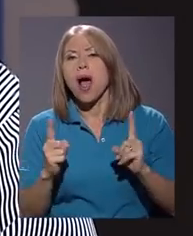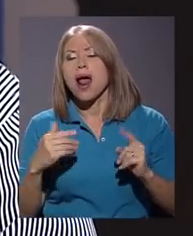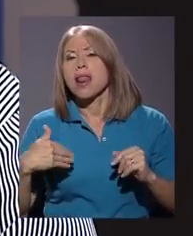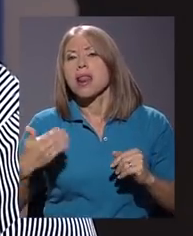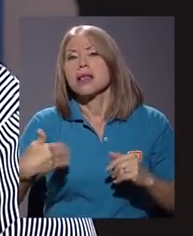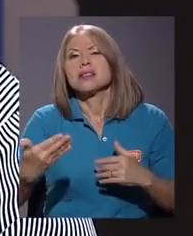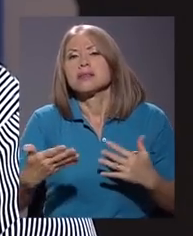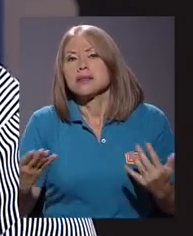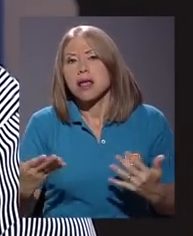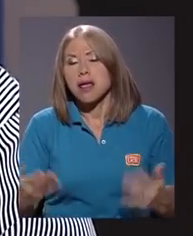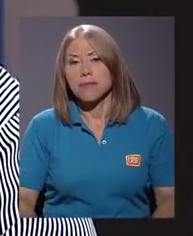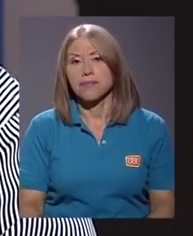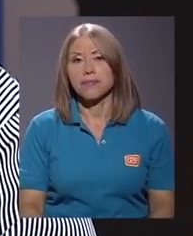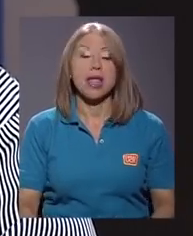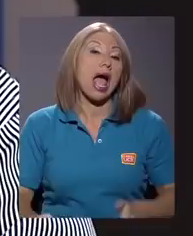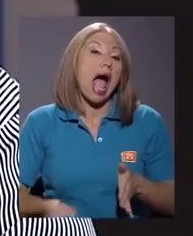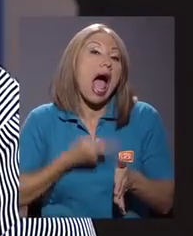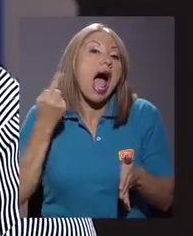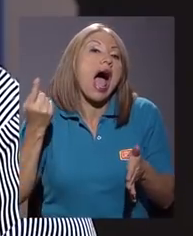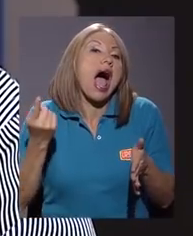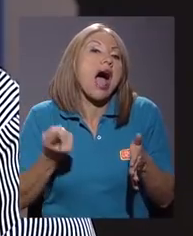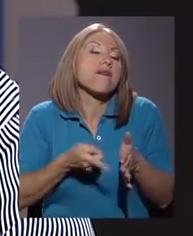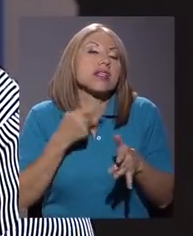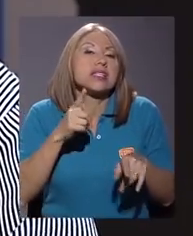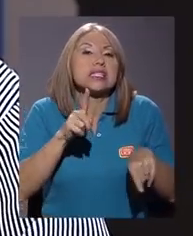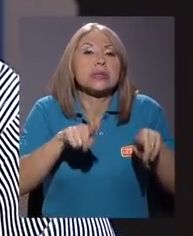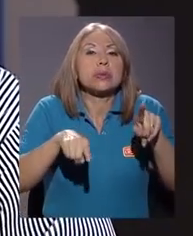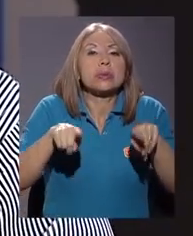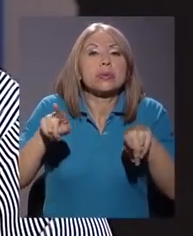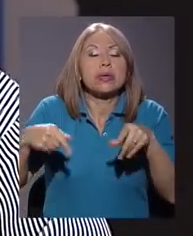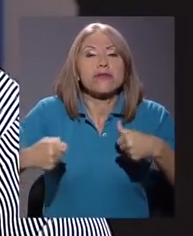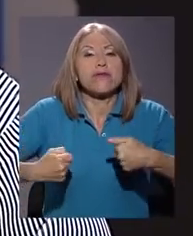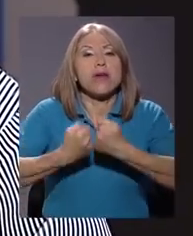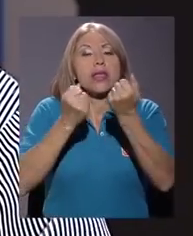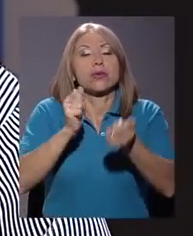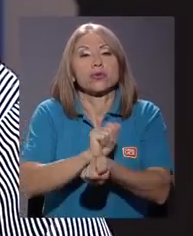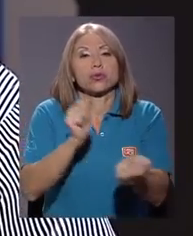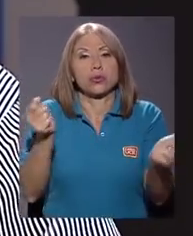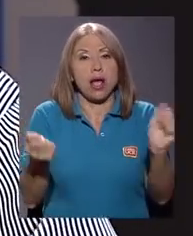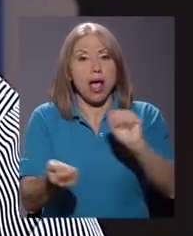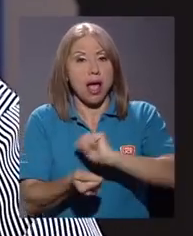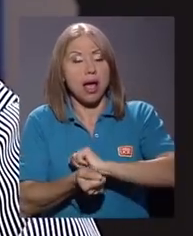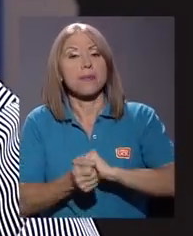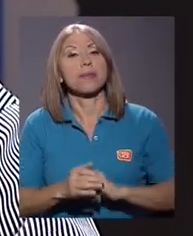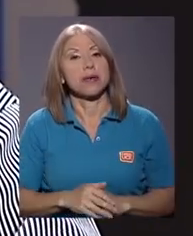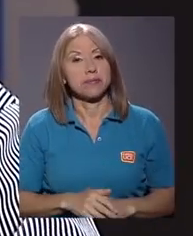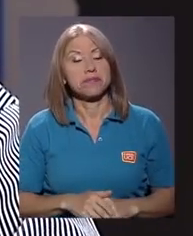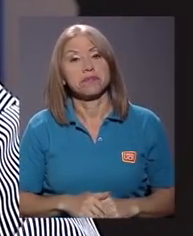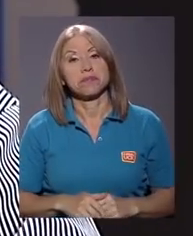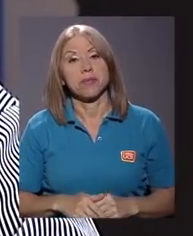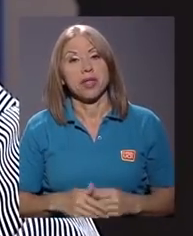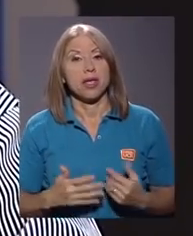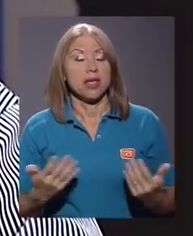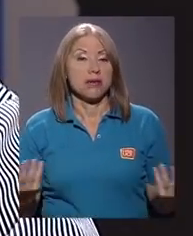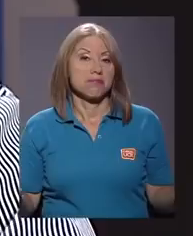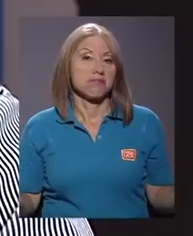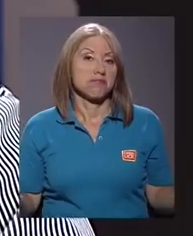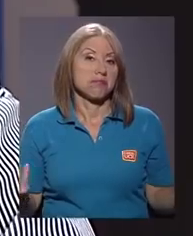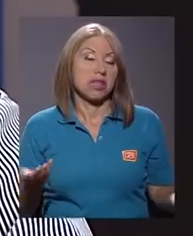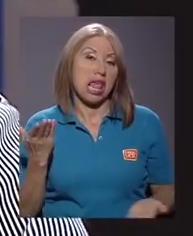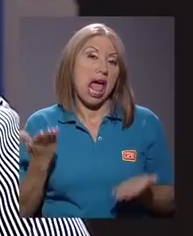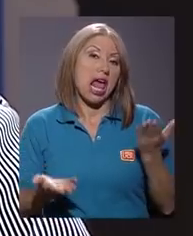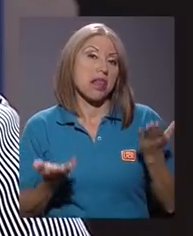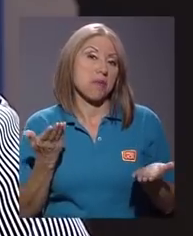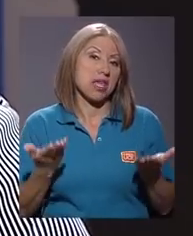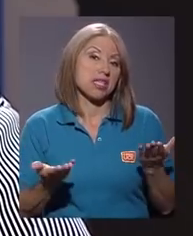retos a veces cambian verdad que vienen tal vez como como consecuencia